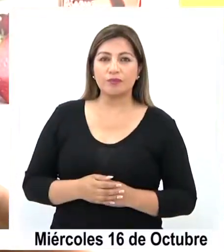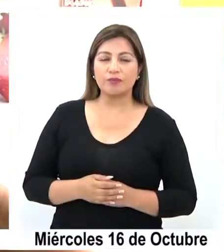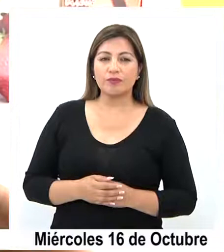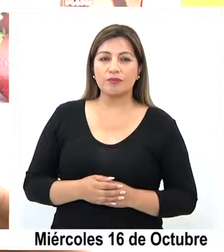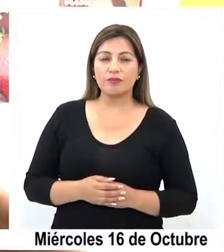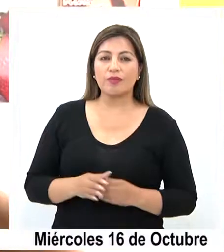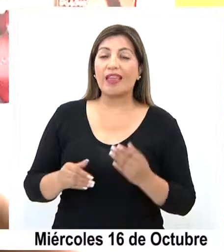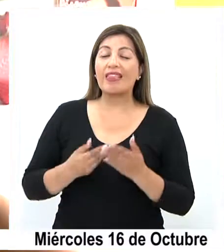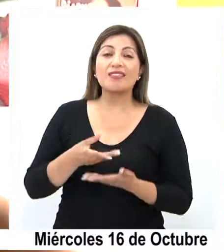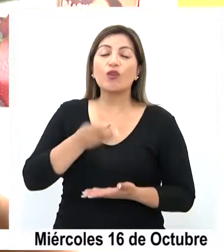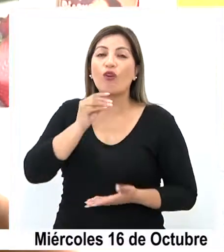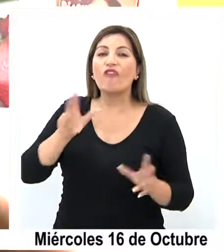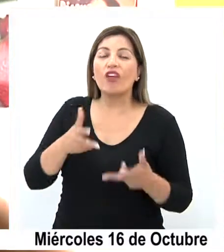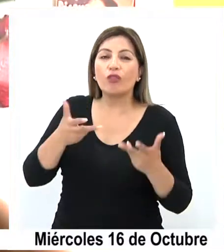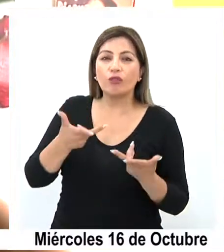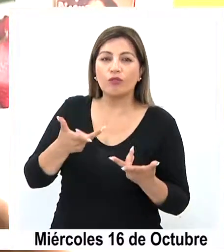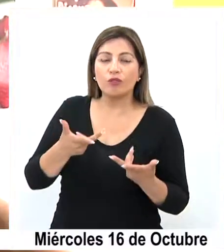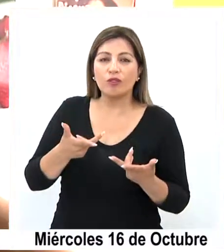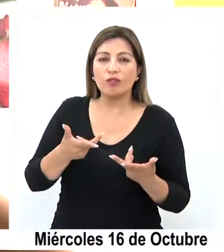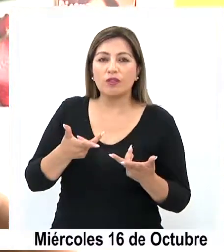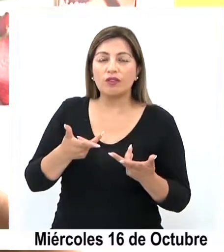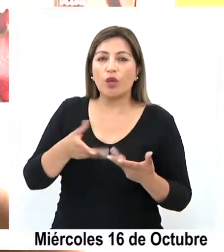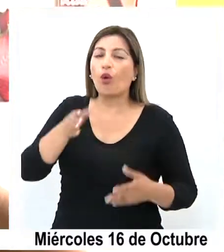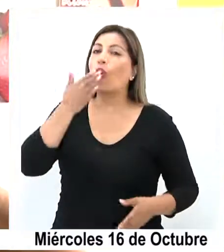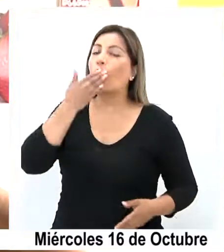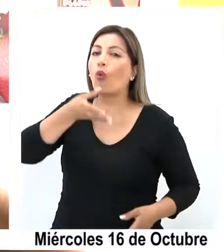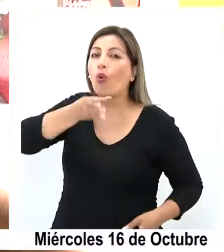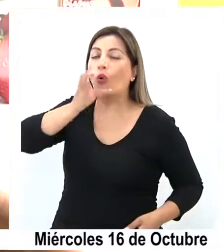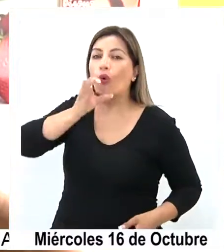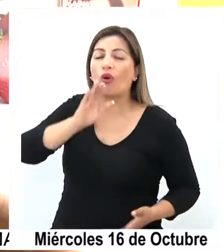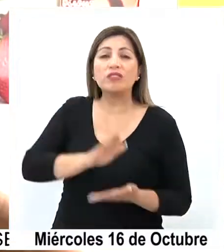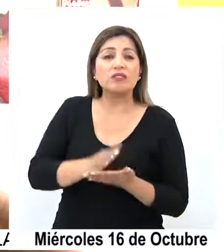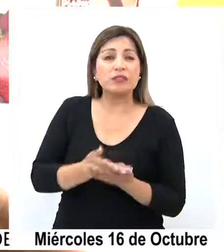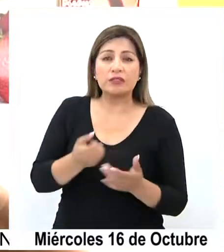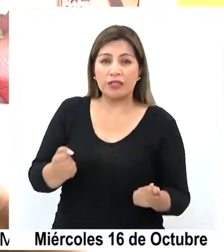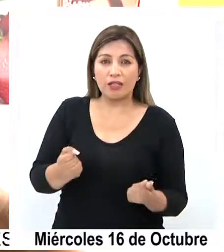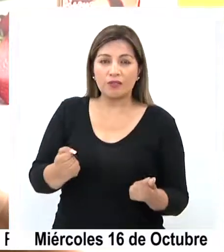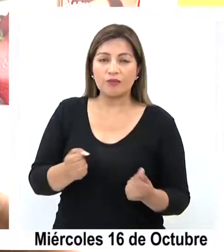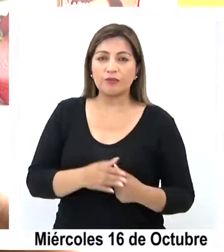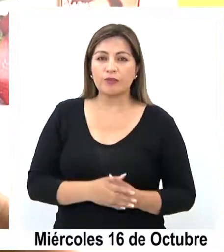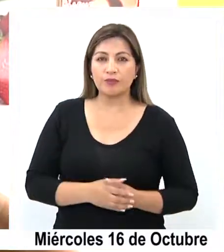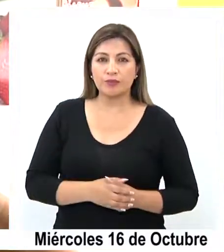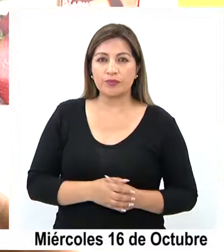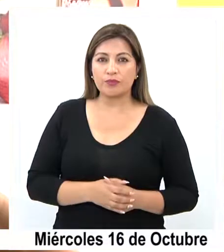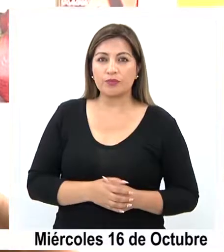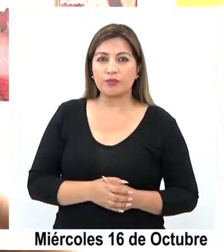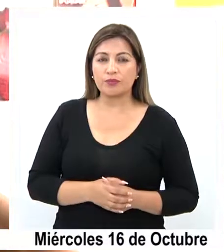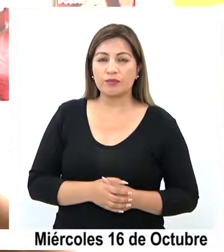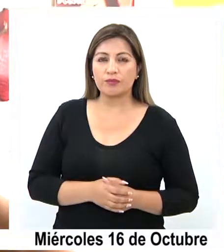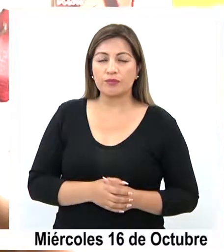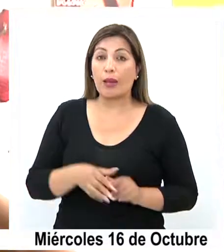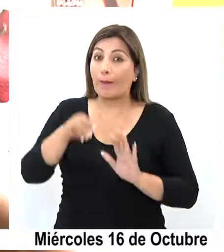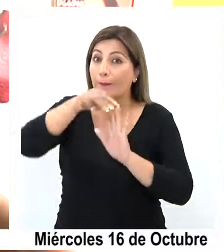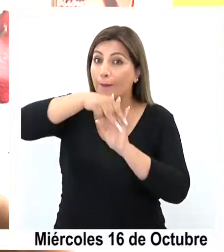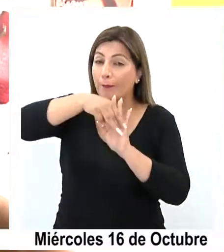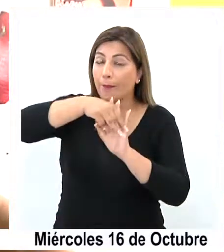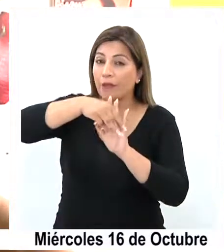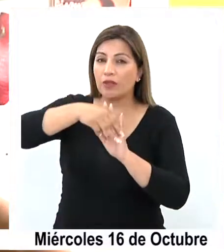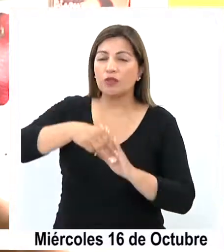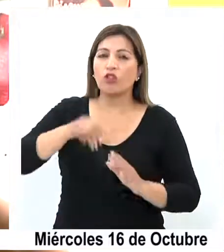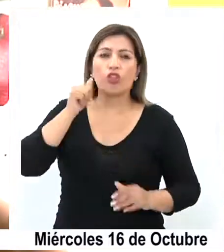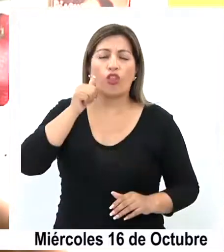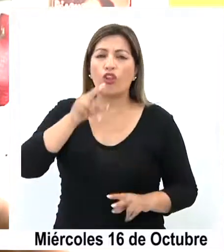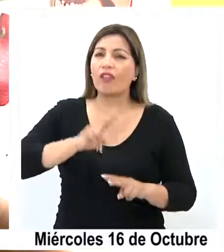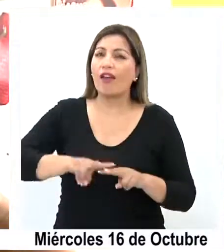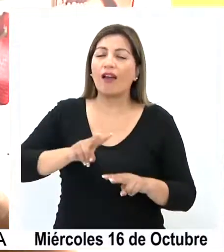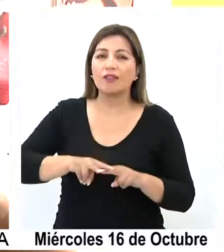desde el sándwich vegetariano, tenemos jugos funcionales saludables, tenemos menús, todos los días